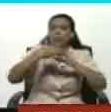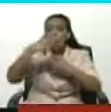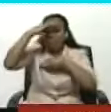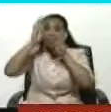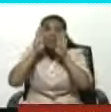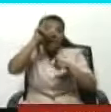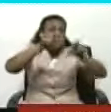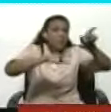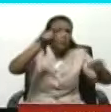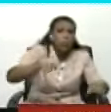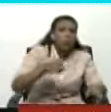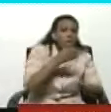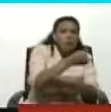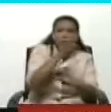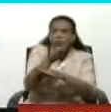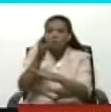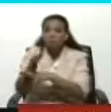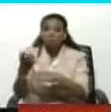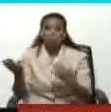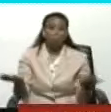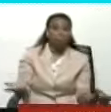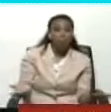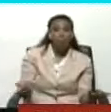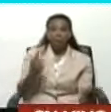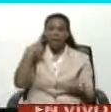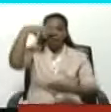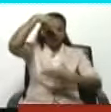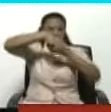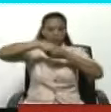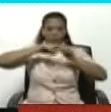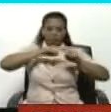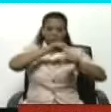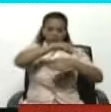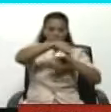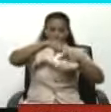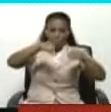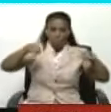¿Atendieron a la gente? Se